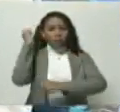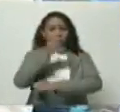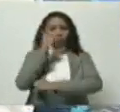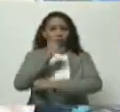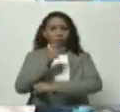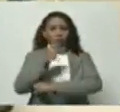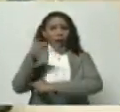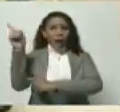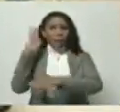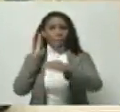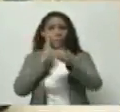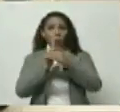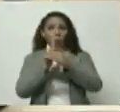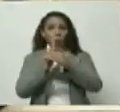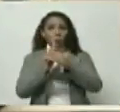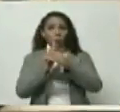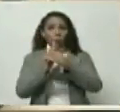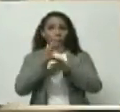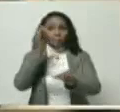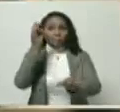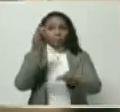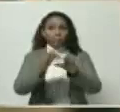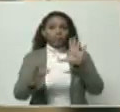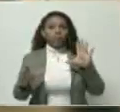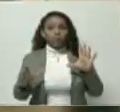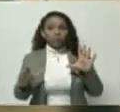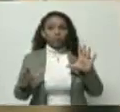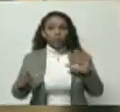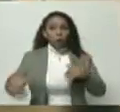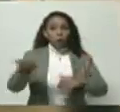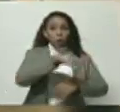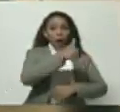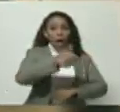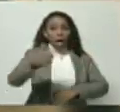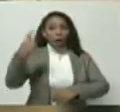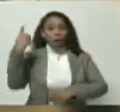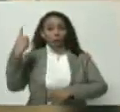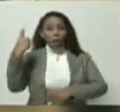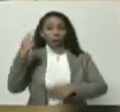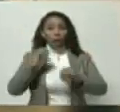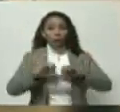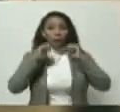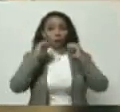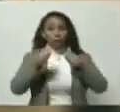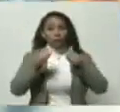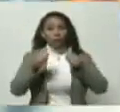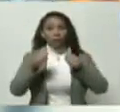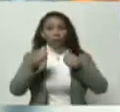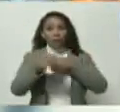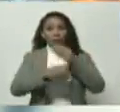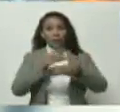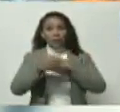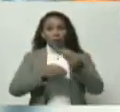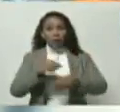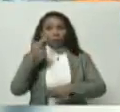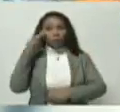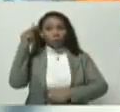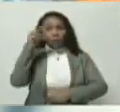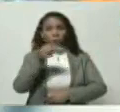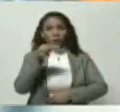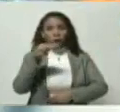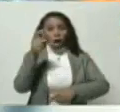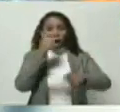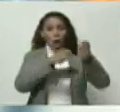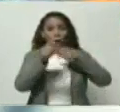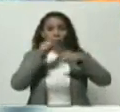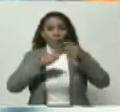Aires y que ha impedido que lamentablemente todos y cada uno de las iniciativas que se trazaron desde el punto de vista